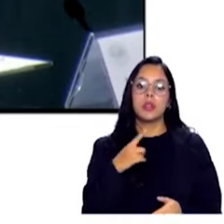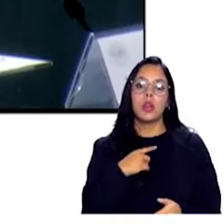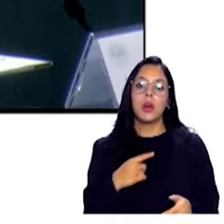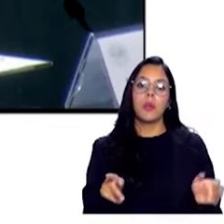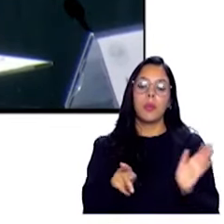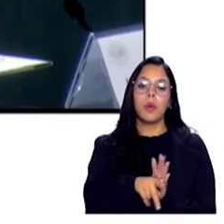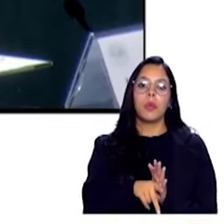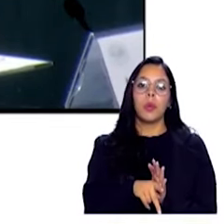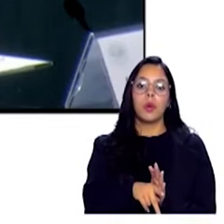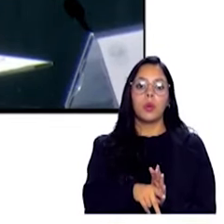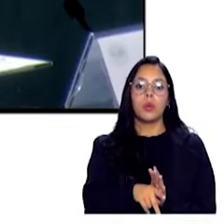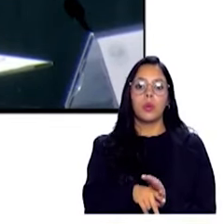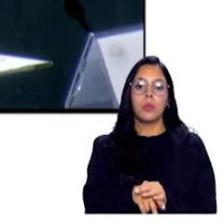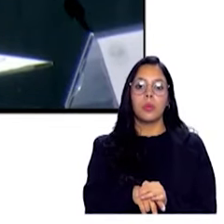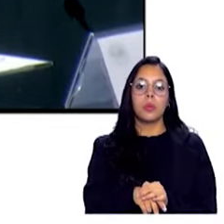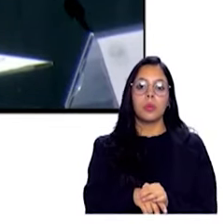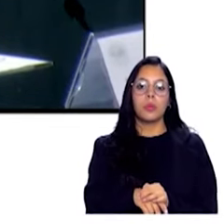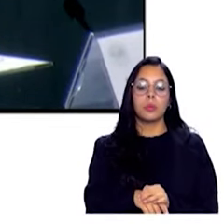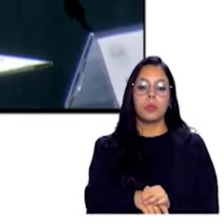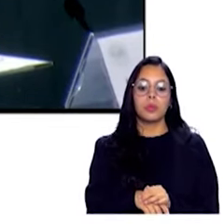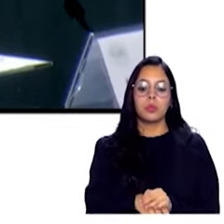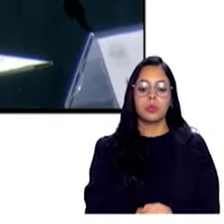unipersonales deerc